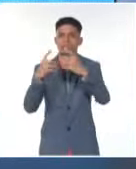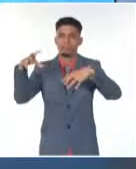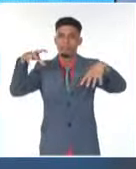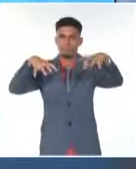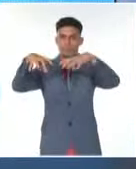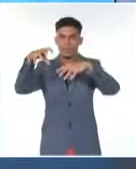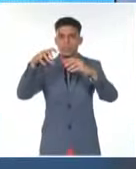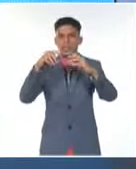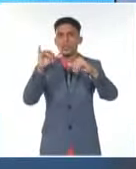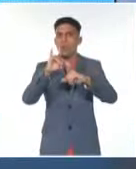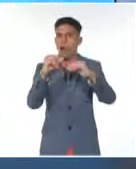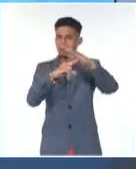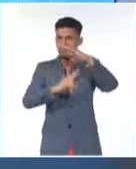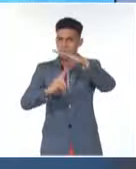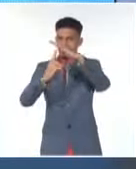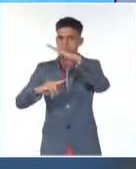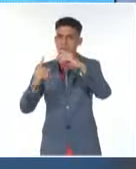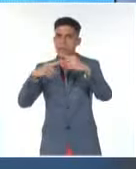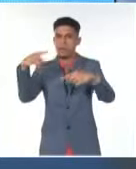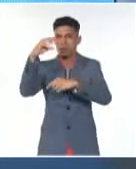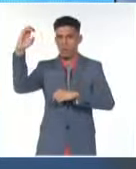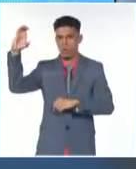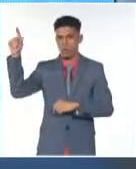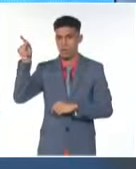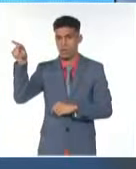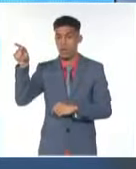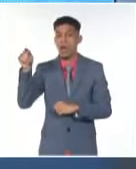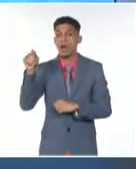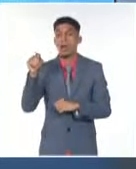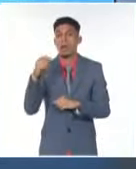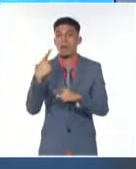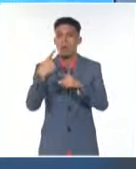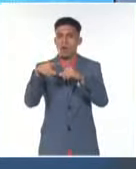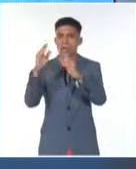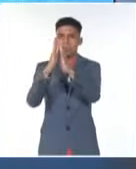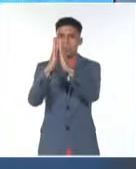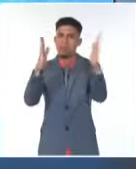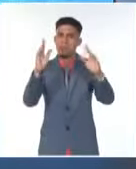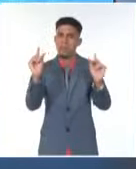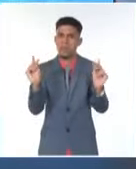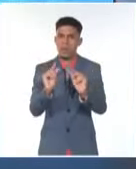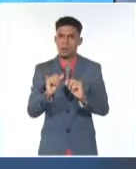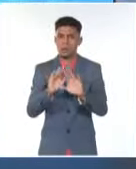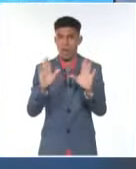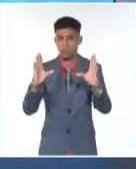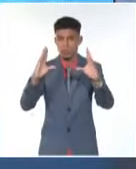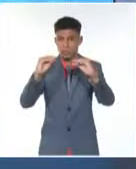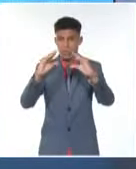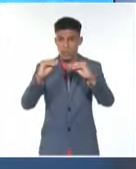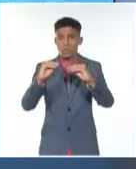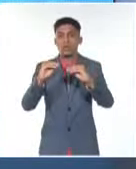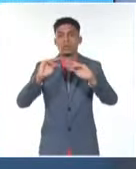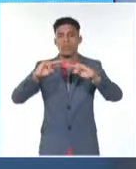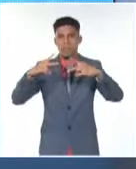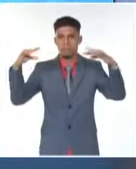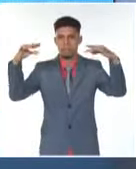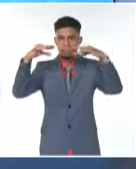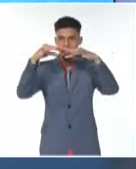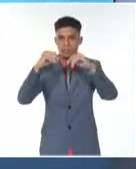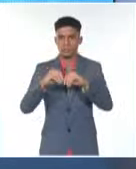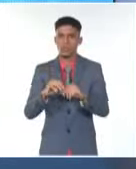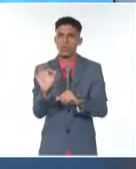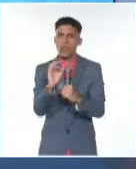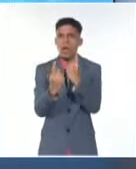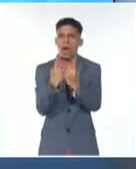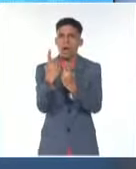tormentas eléctricas en la región occidental más aisladas en el resto del territorio y en la noche estará parcialmente nublado nublado todavía en